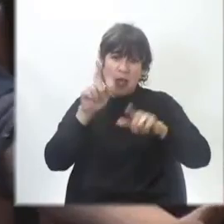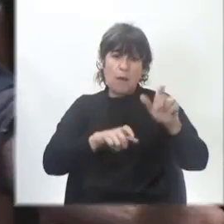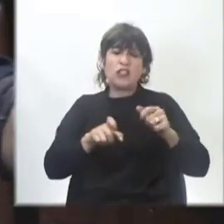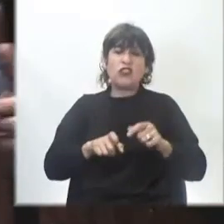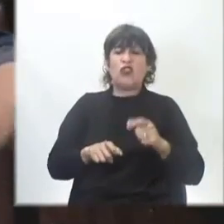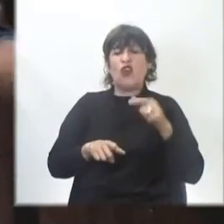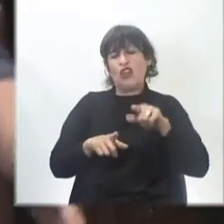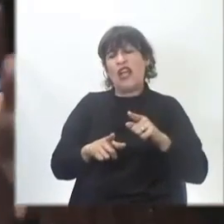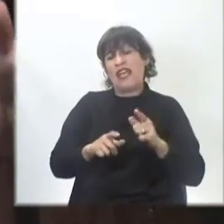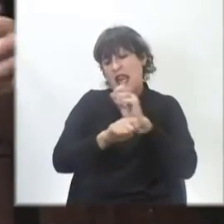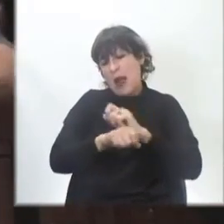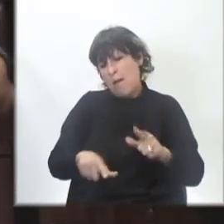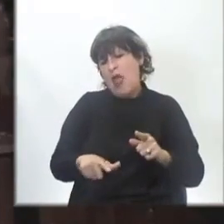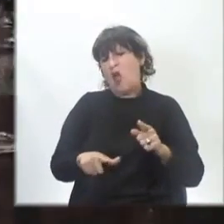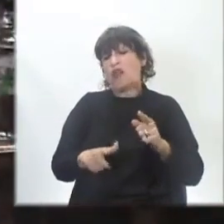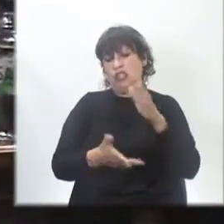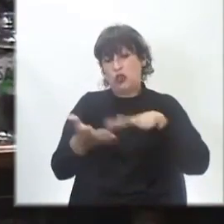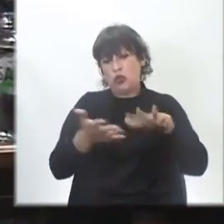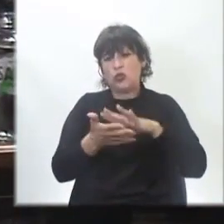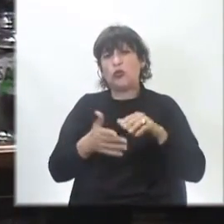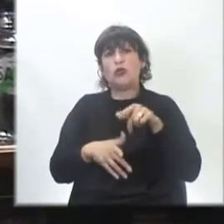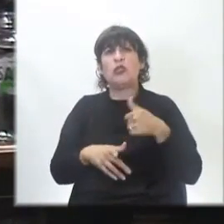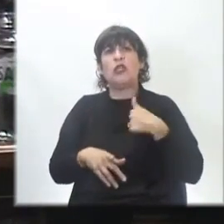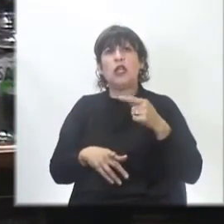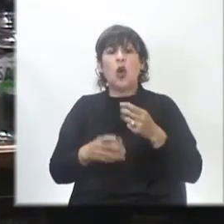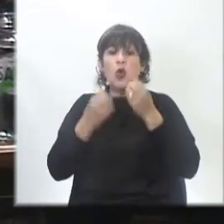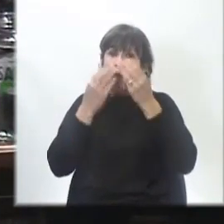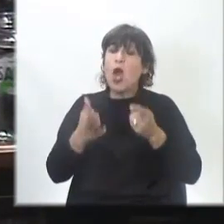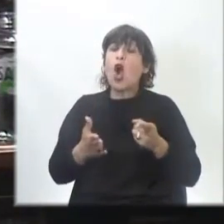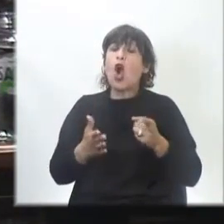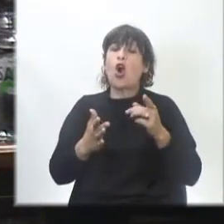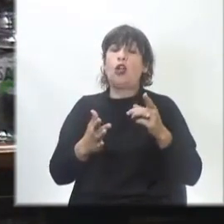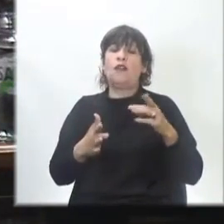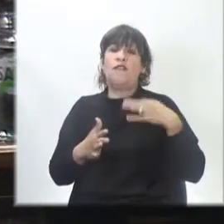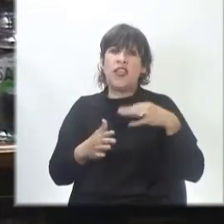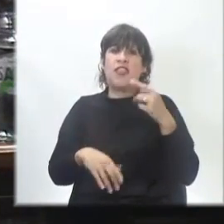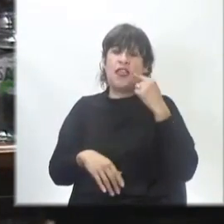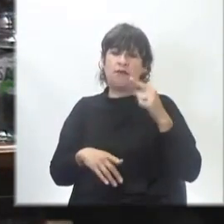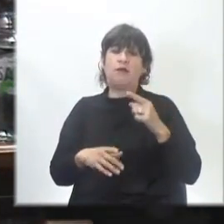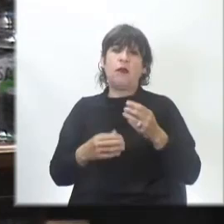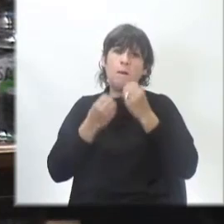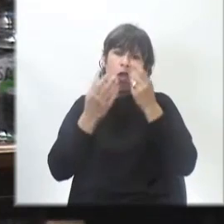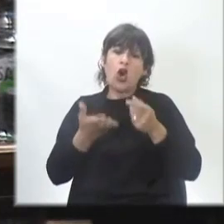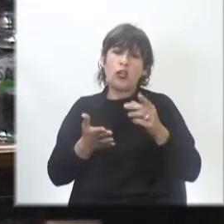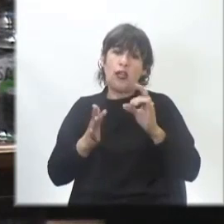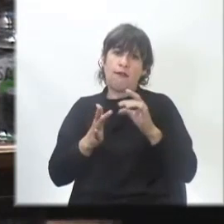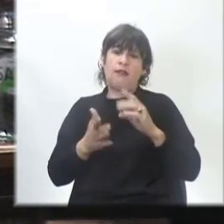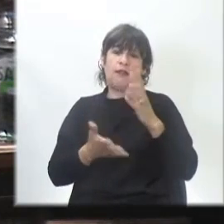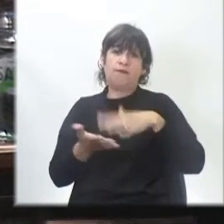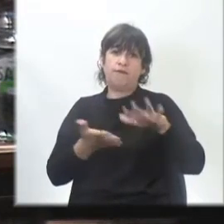viviendo en peores circunstancias tuviera una mejor vida, tuviera mejores circunstancias.